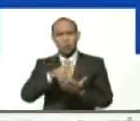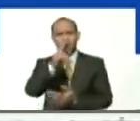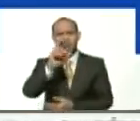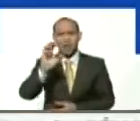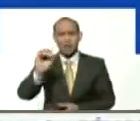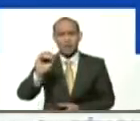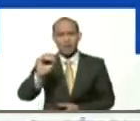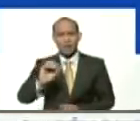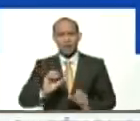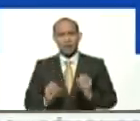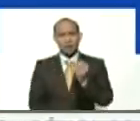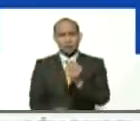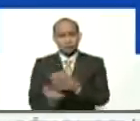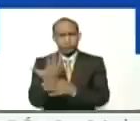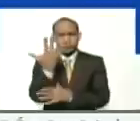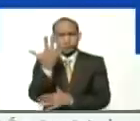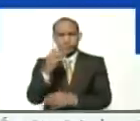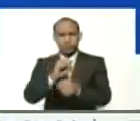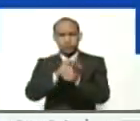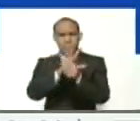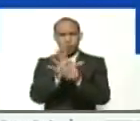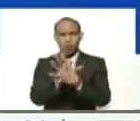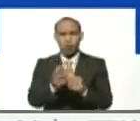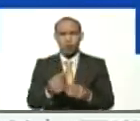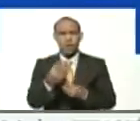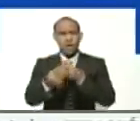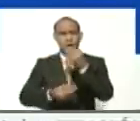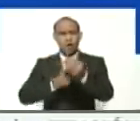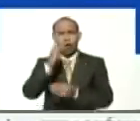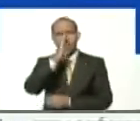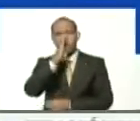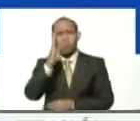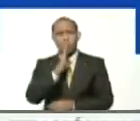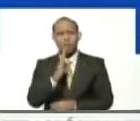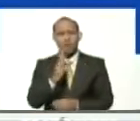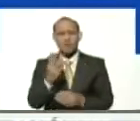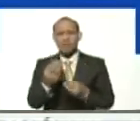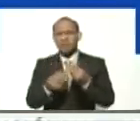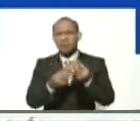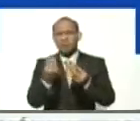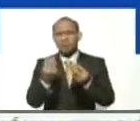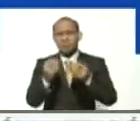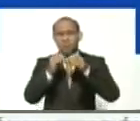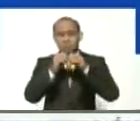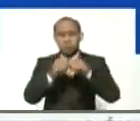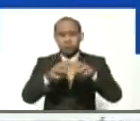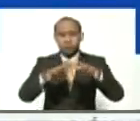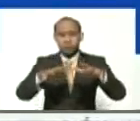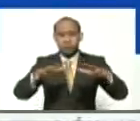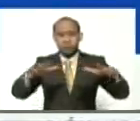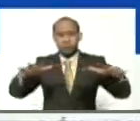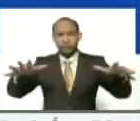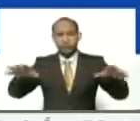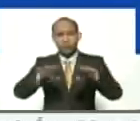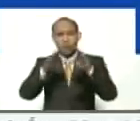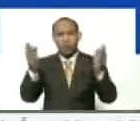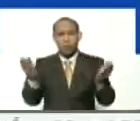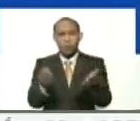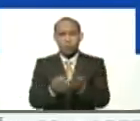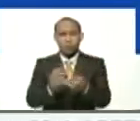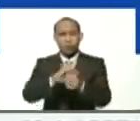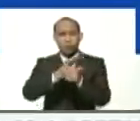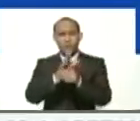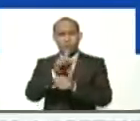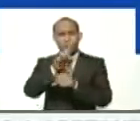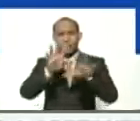desde la aparición de esta pandemia y como brasil se convirtió en un epicentro de la pandemia por kobe 19